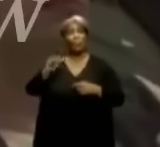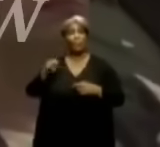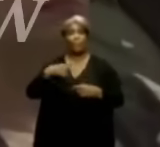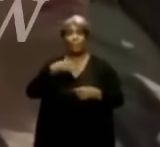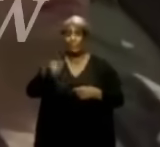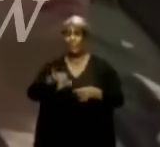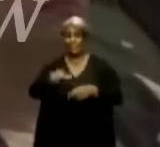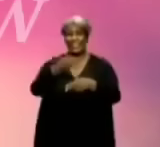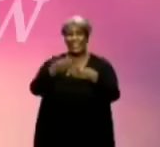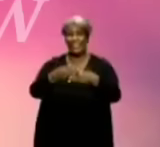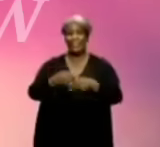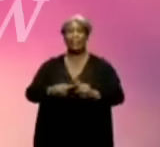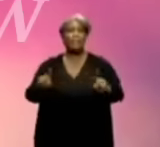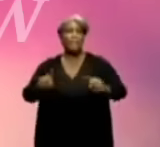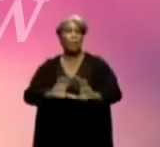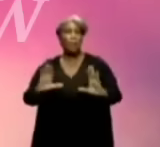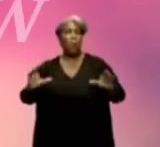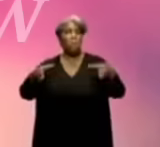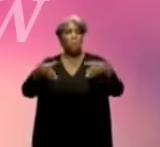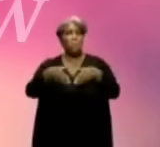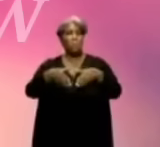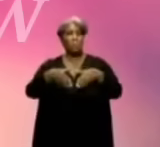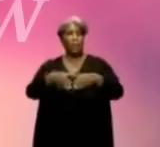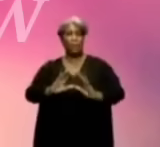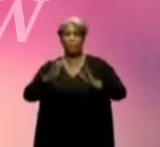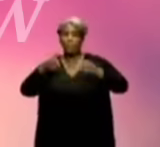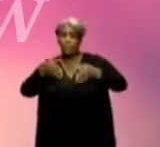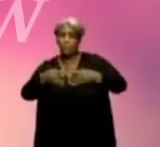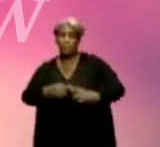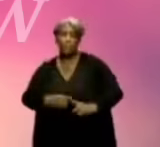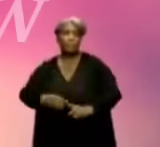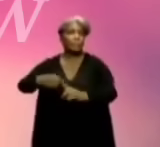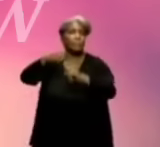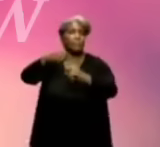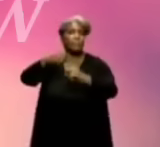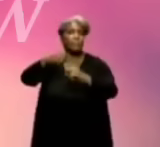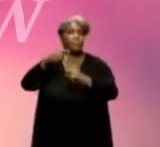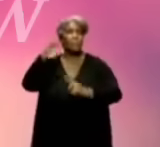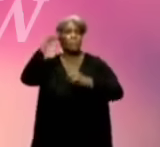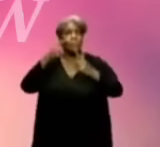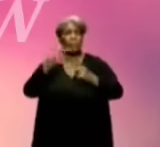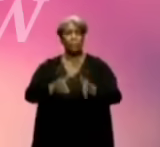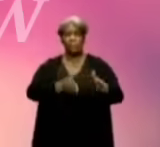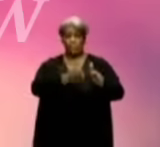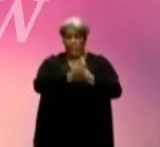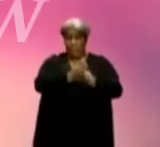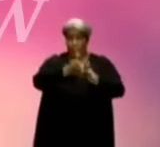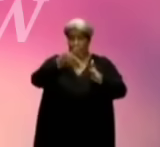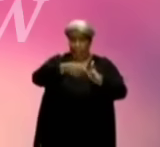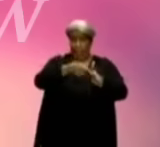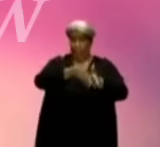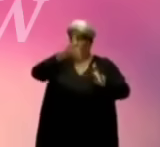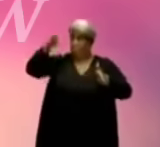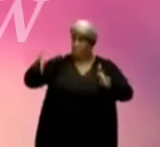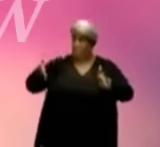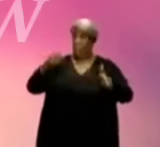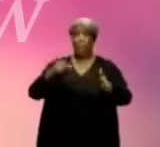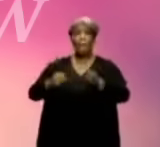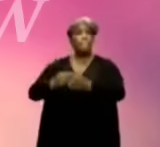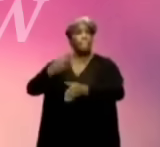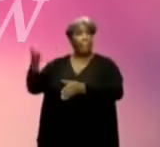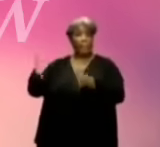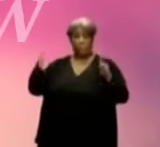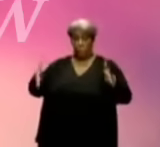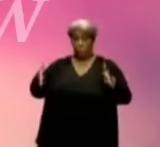tratamiento especializado. De aquí a marzo vamos a abrir 6 más, pequeños, en